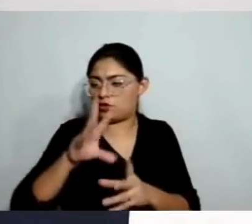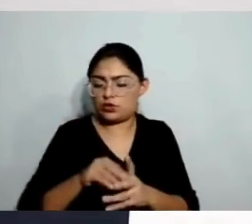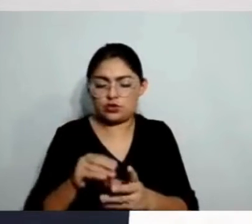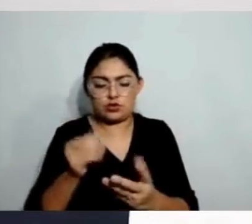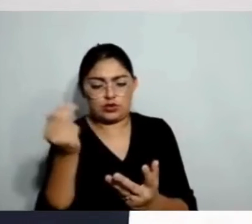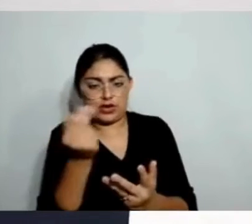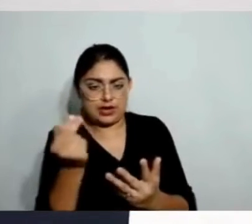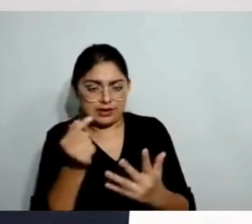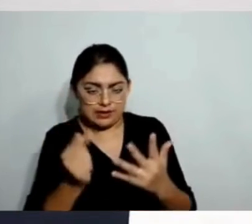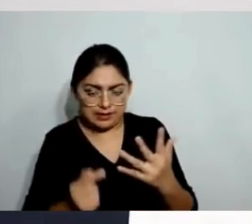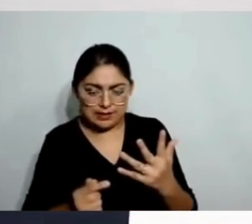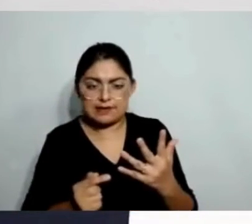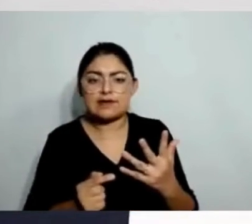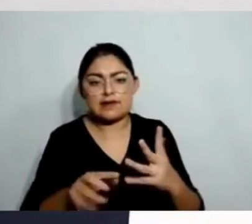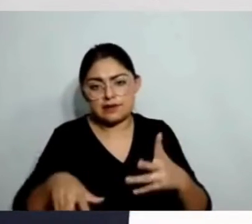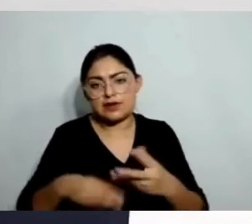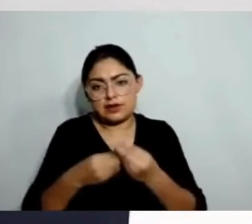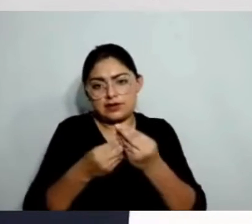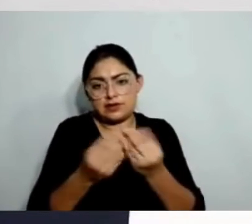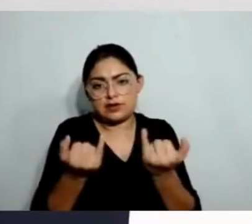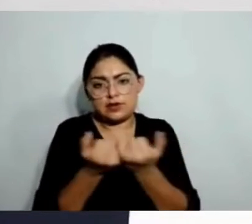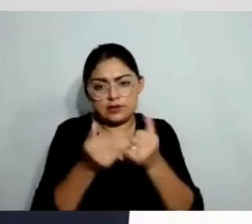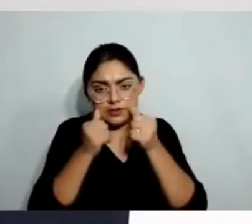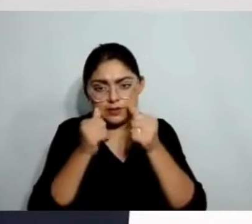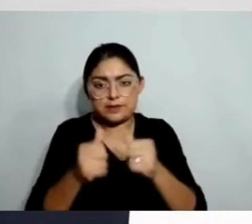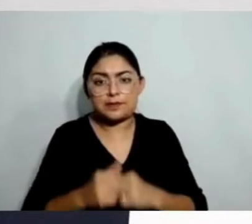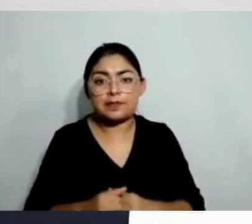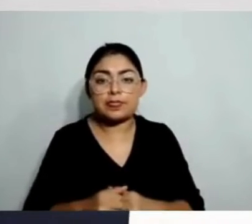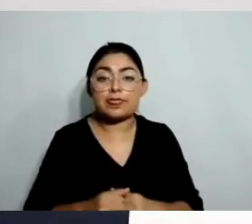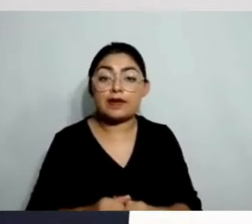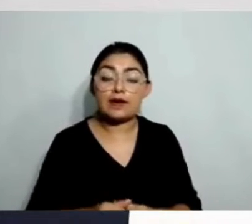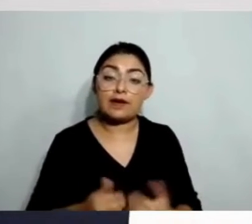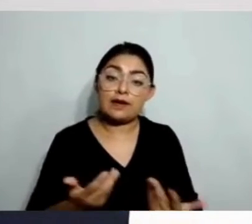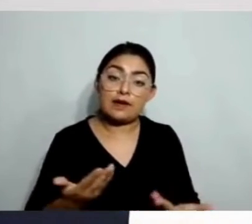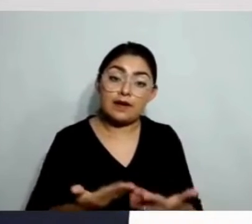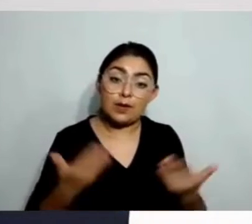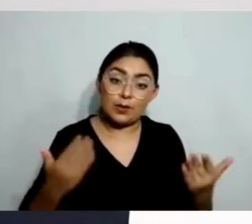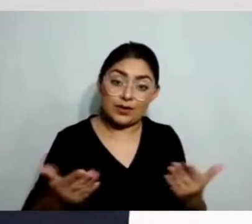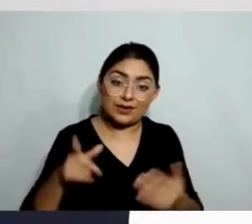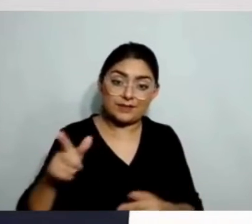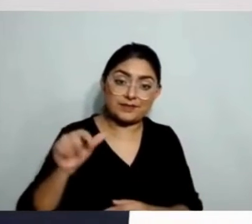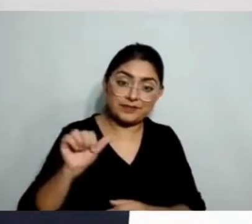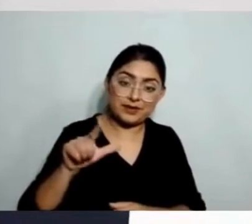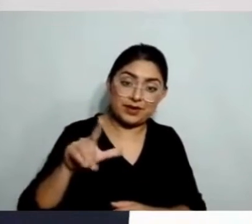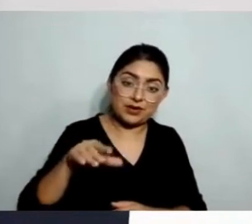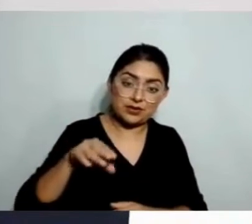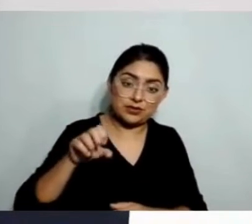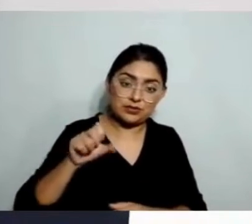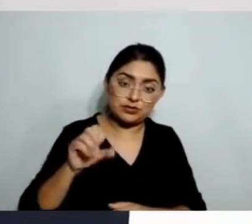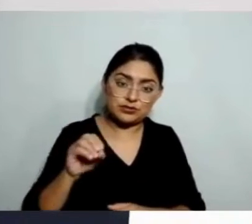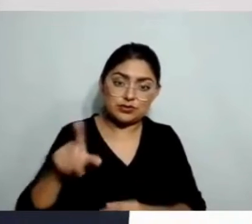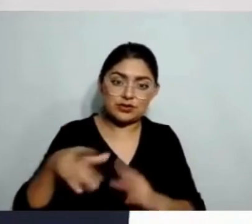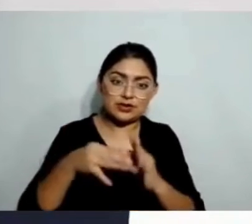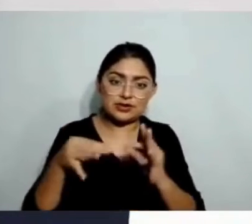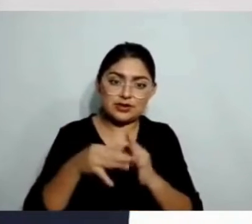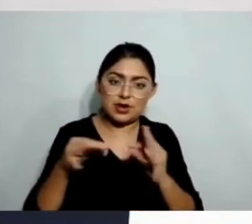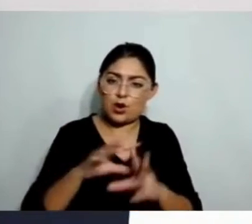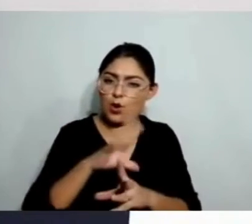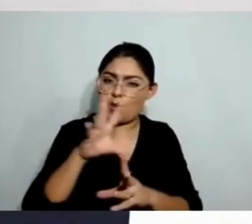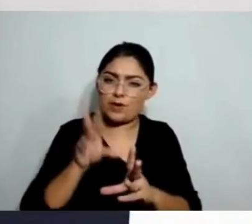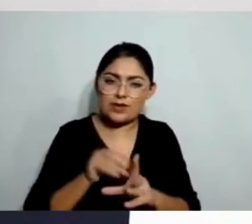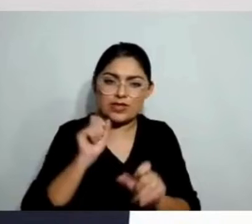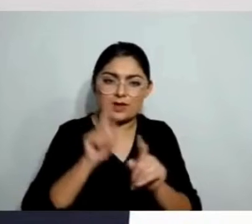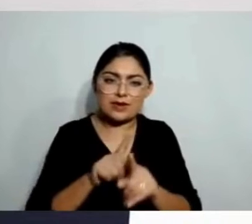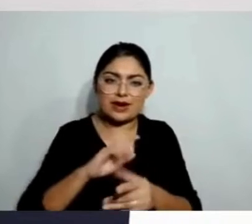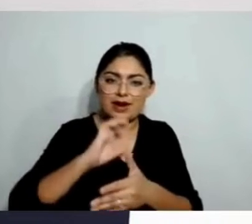además es es sumamente relevante eh como como ya lo decía Alonso todo el capítulo segundo que nos permite sobre lo que hemos hablado en